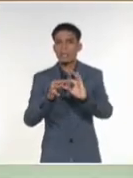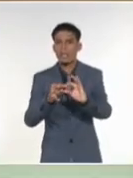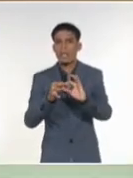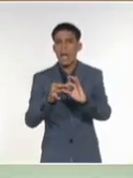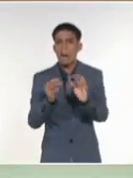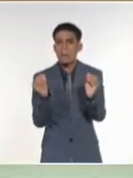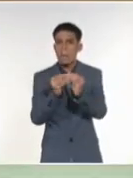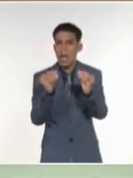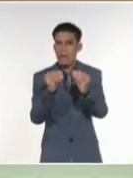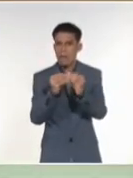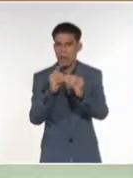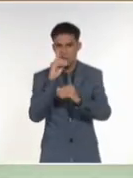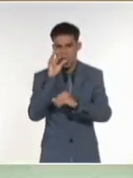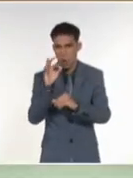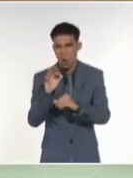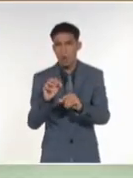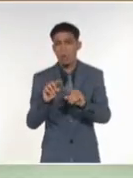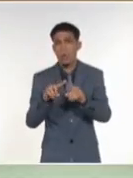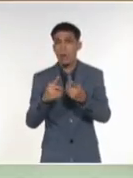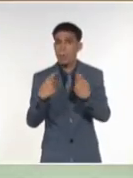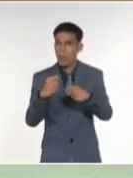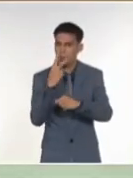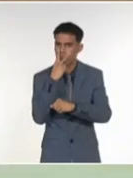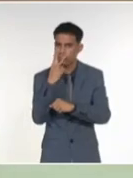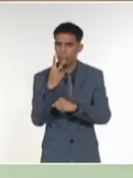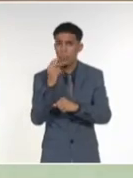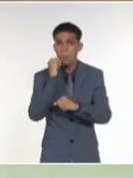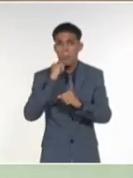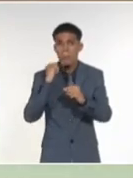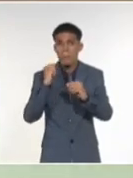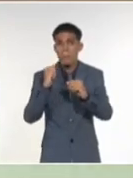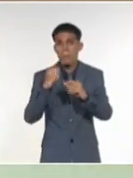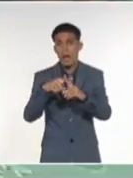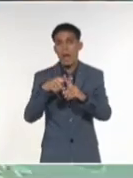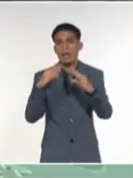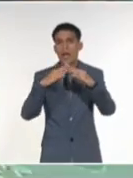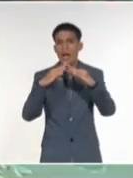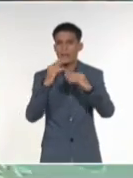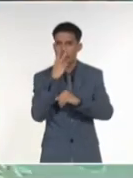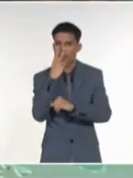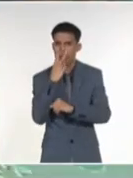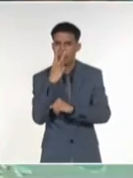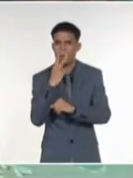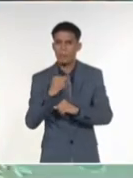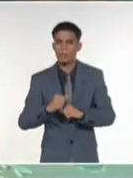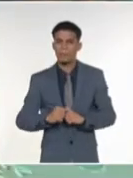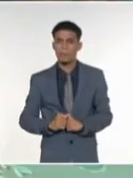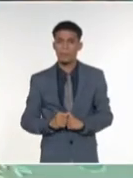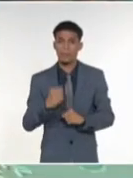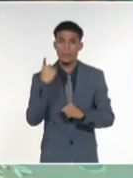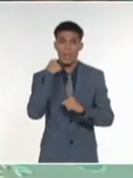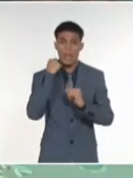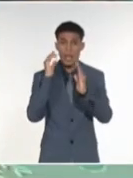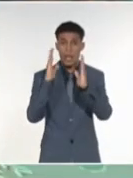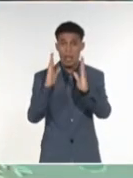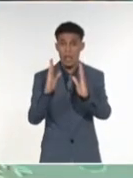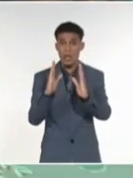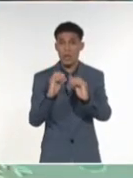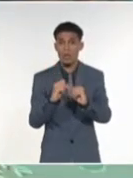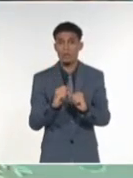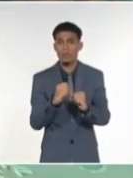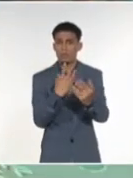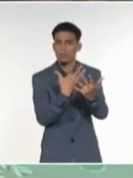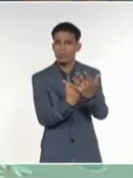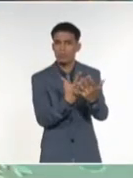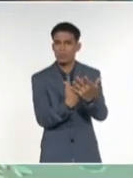por el equipo básico y también en hogares maternos y consultas especializadas. Este año nosotros mostramos indicadores muy